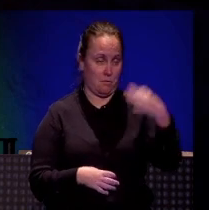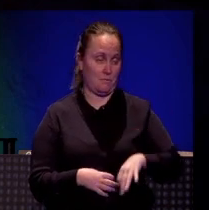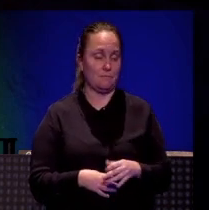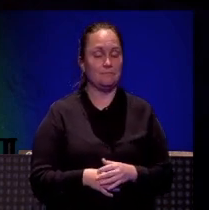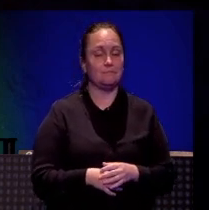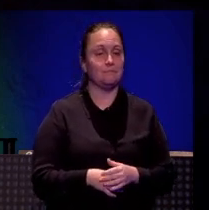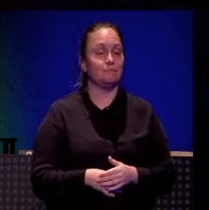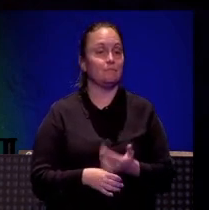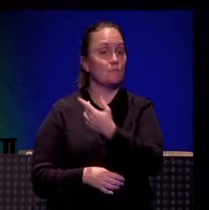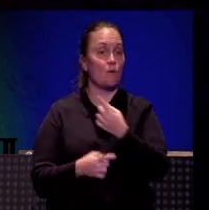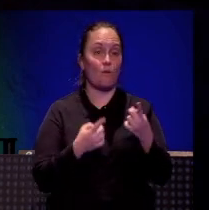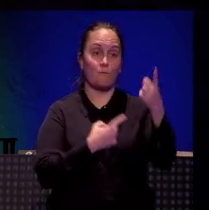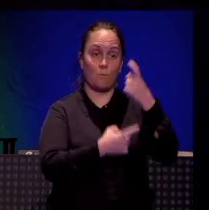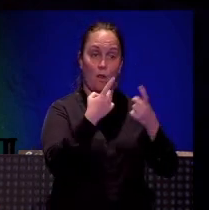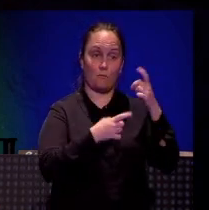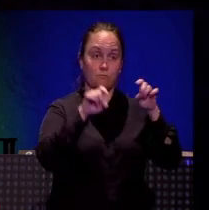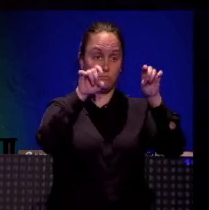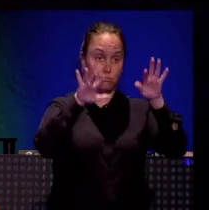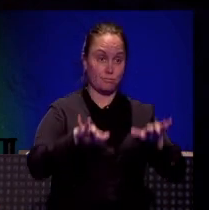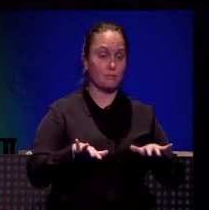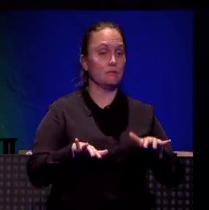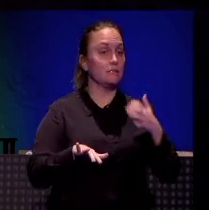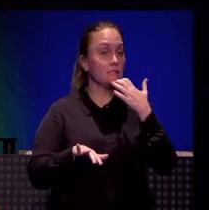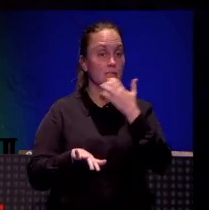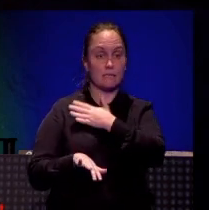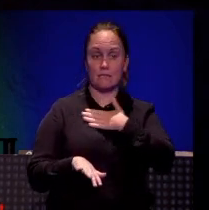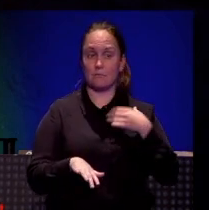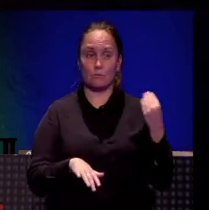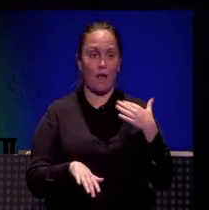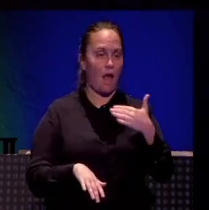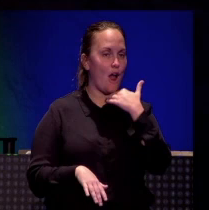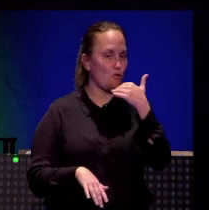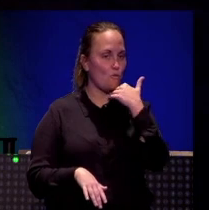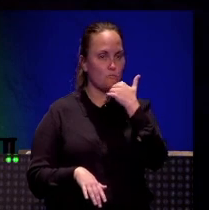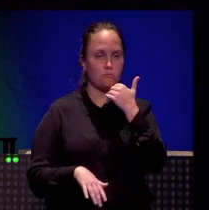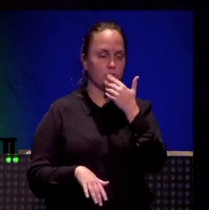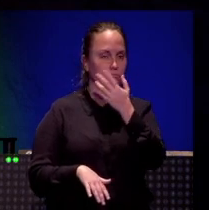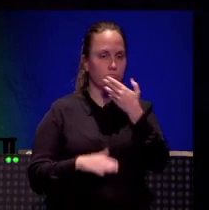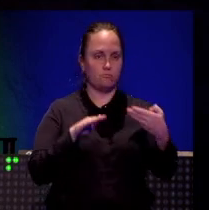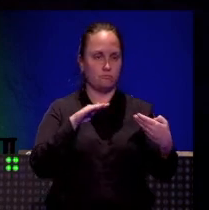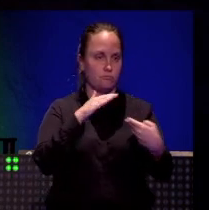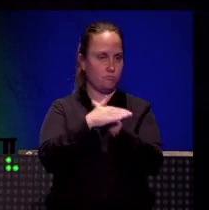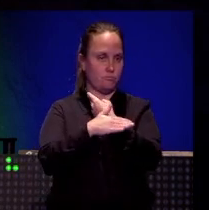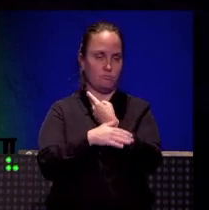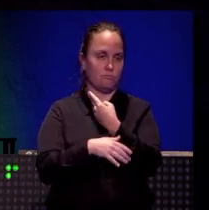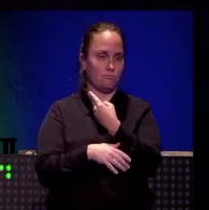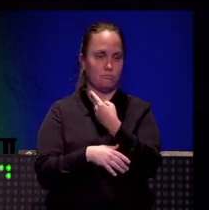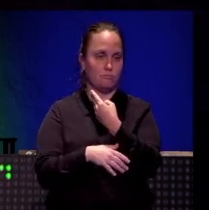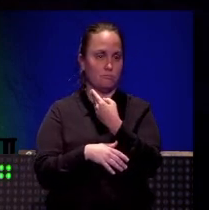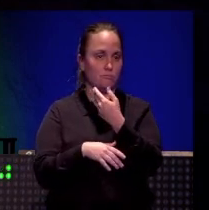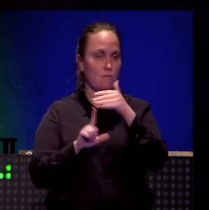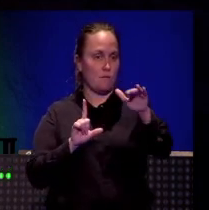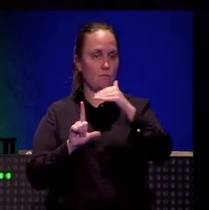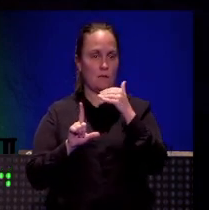pues tenéis un formulario y del cual insisto si queréis preguntar algo desde ahí va directamente a a un correo